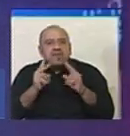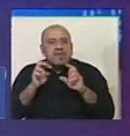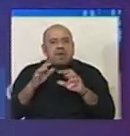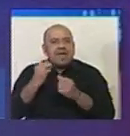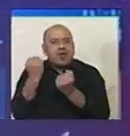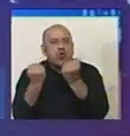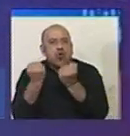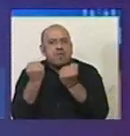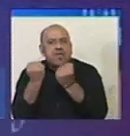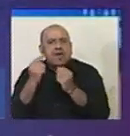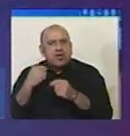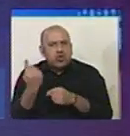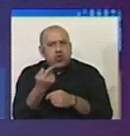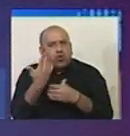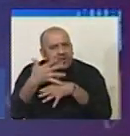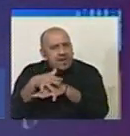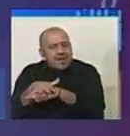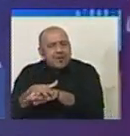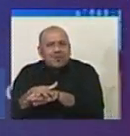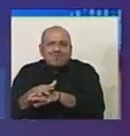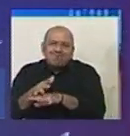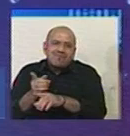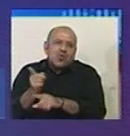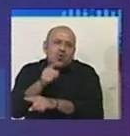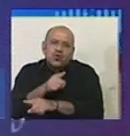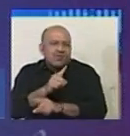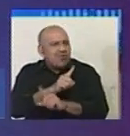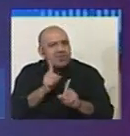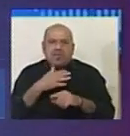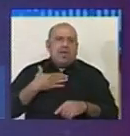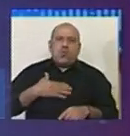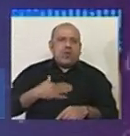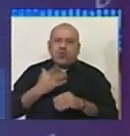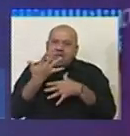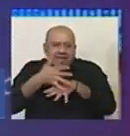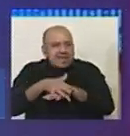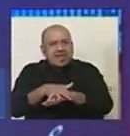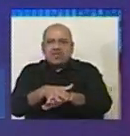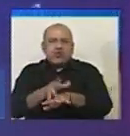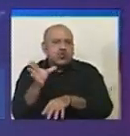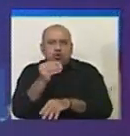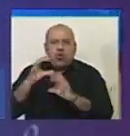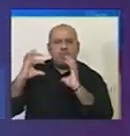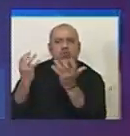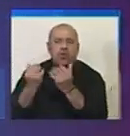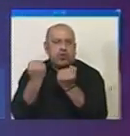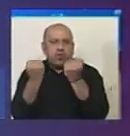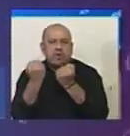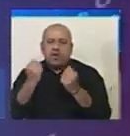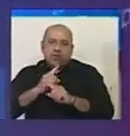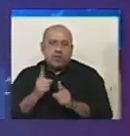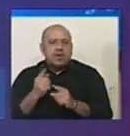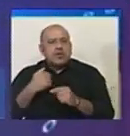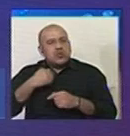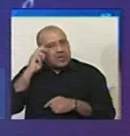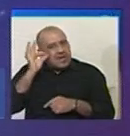y antiglobalización, o los detractores de la globalización, o quienes se sienten dejados de lado por la globalización, creo que se